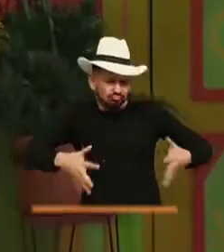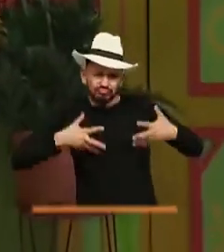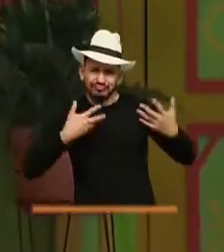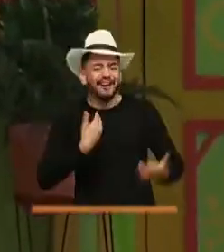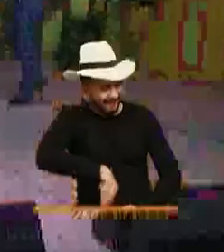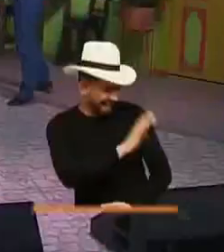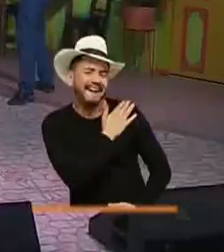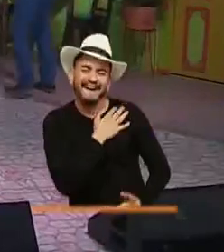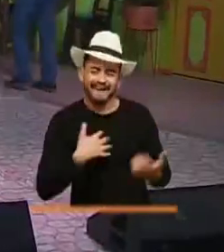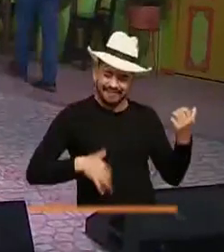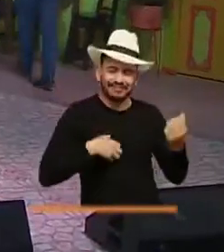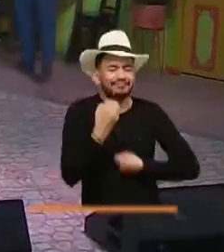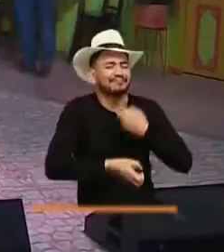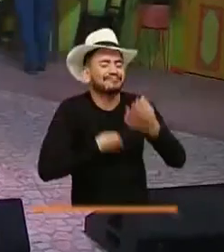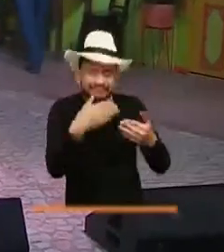compañero!